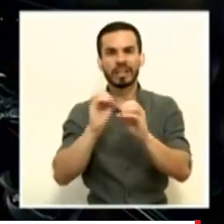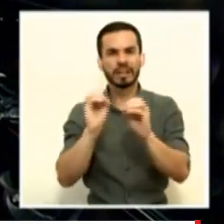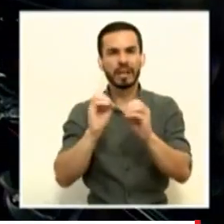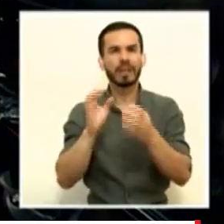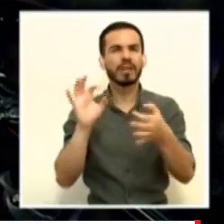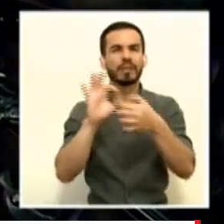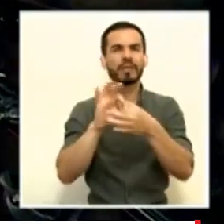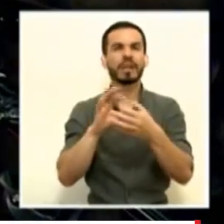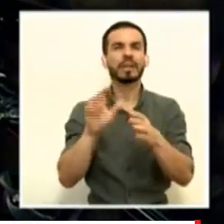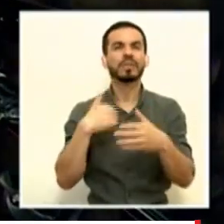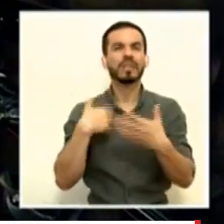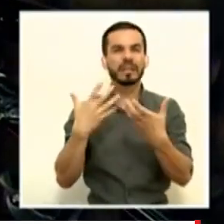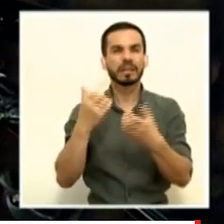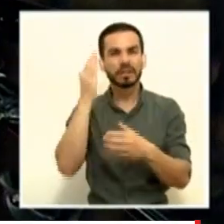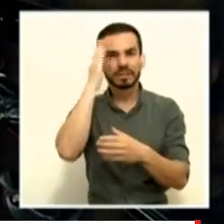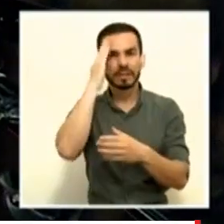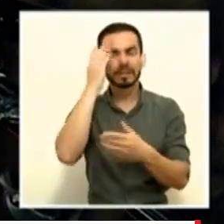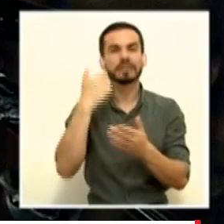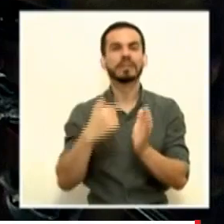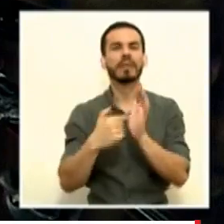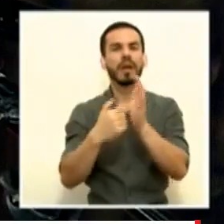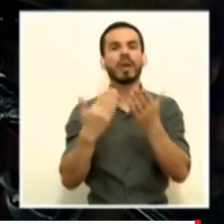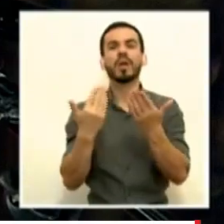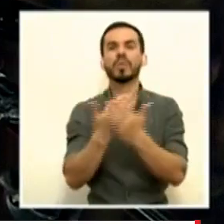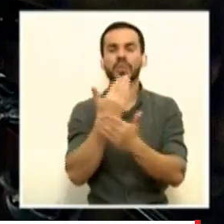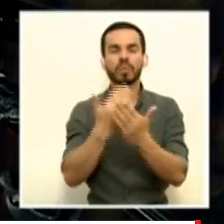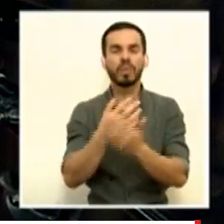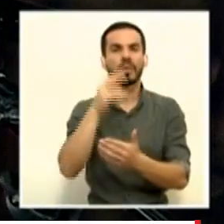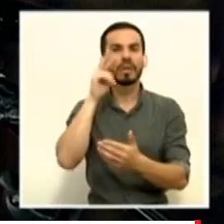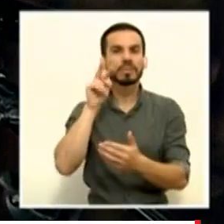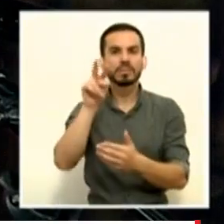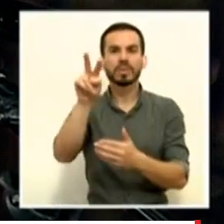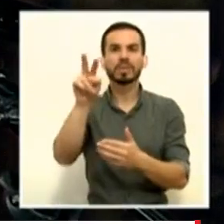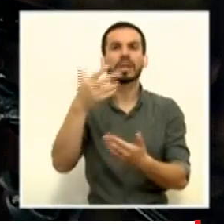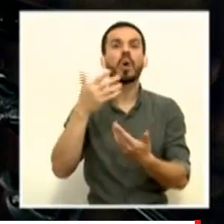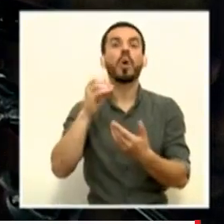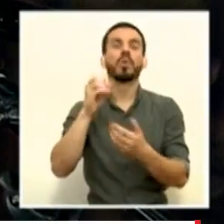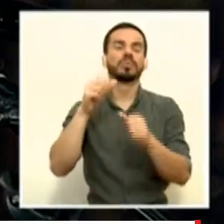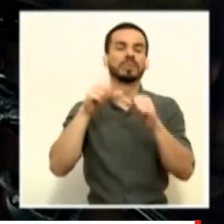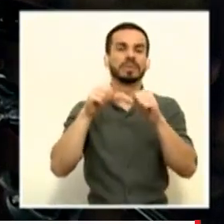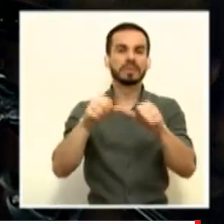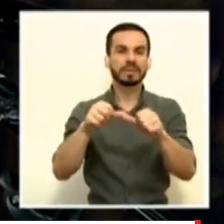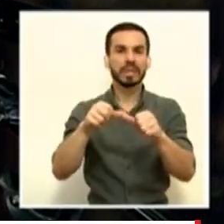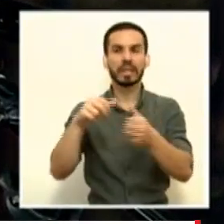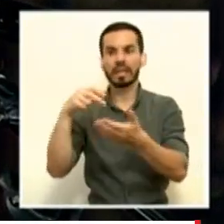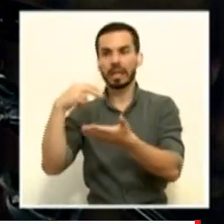Entonces, al respecto, quisiera saber si van a presentar nuevas proyecciones, si vamos a tener que continuar en